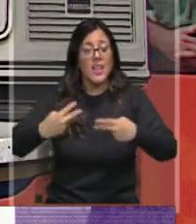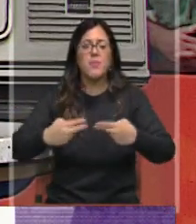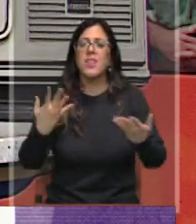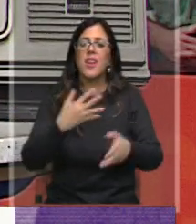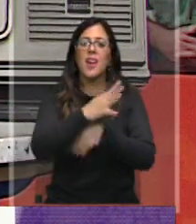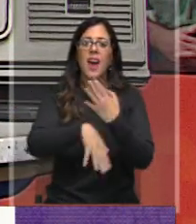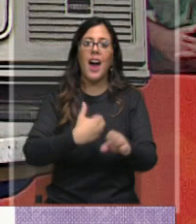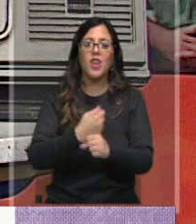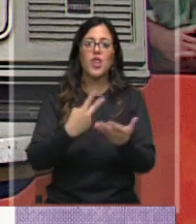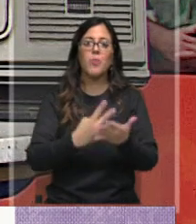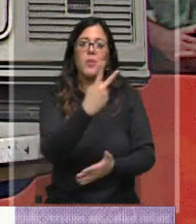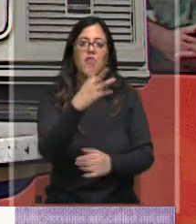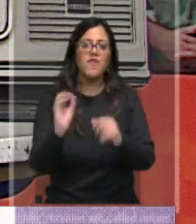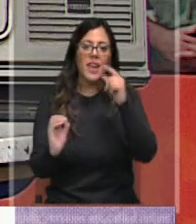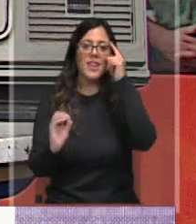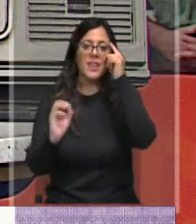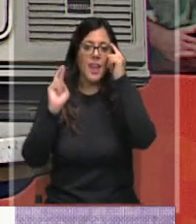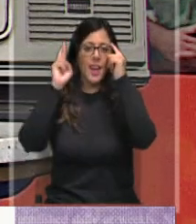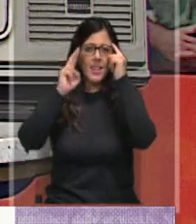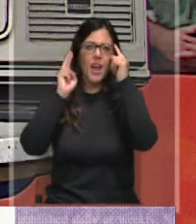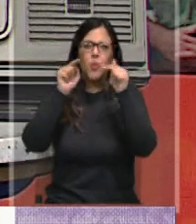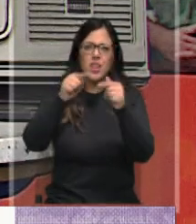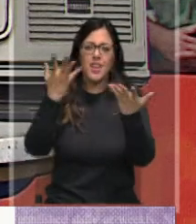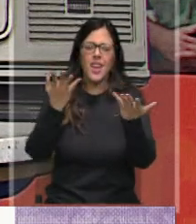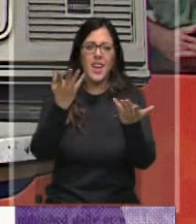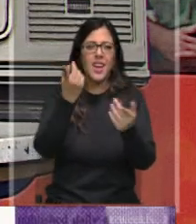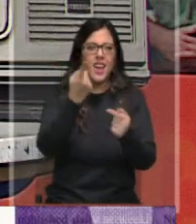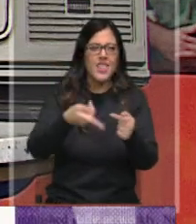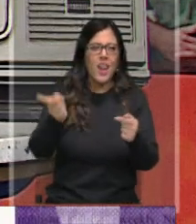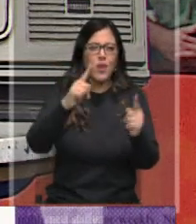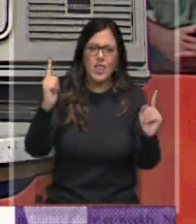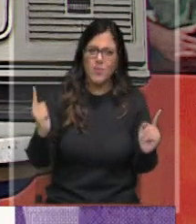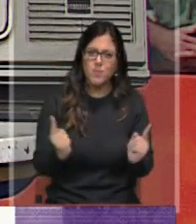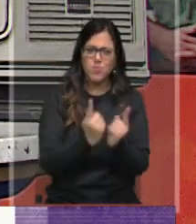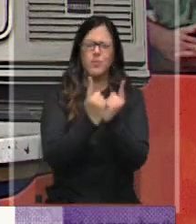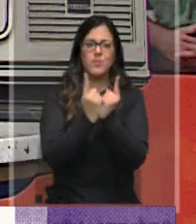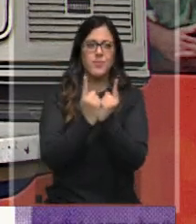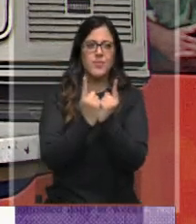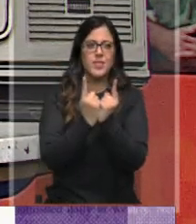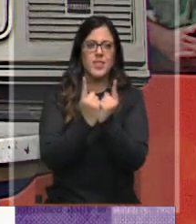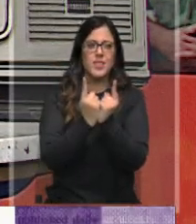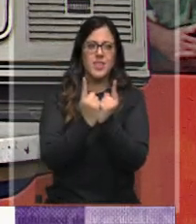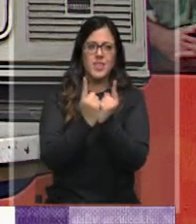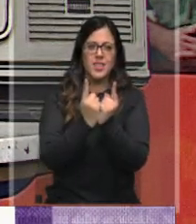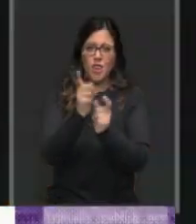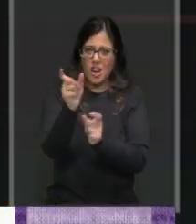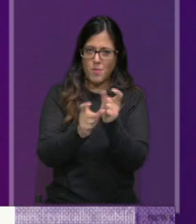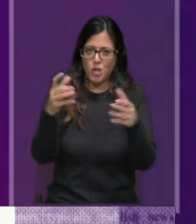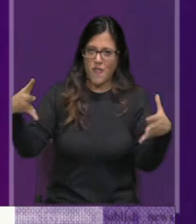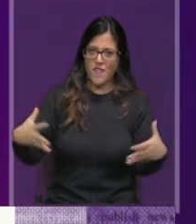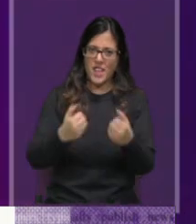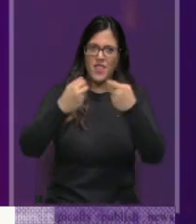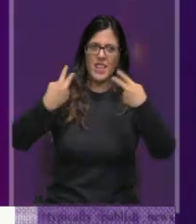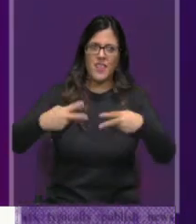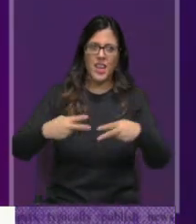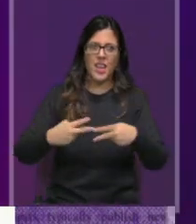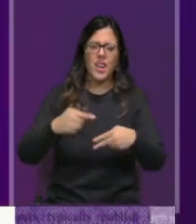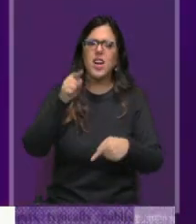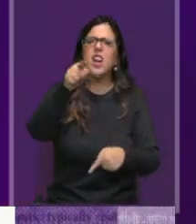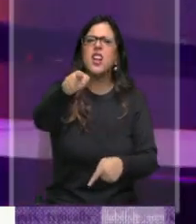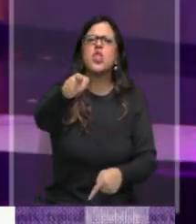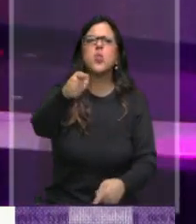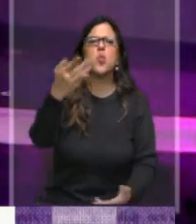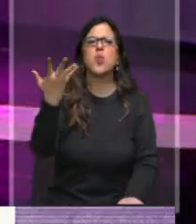año 2020. ¿Te acuerdas del reencuentro de Lucía y Joaquín con el monstruo de Viña del Mar? ¿Tú te crees?